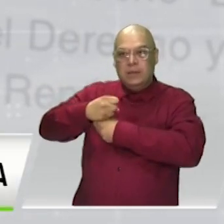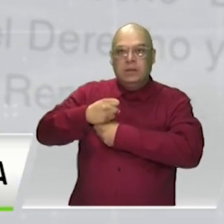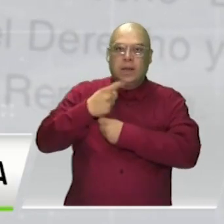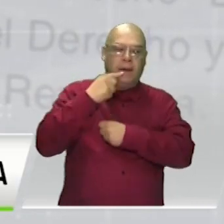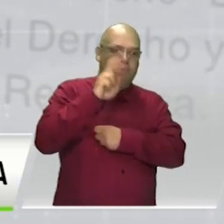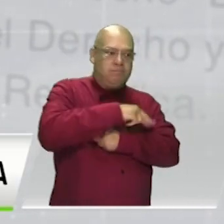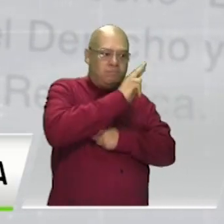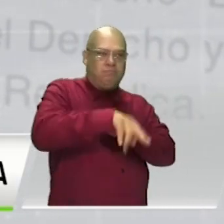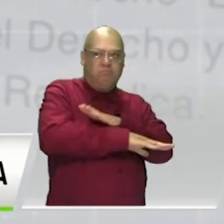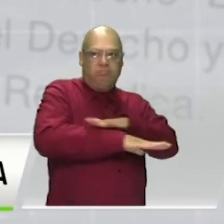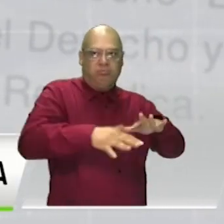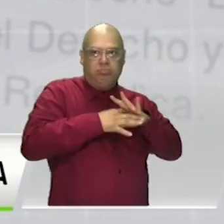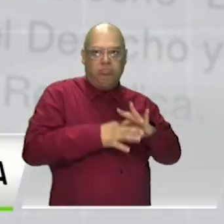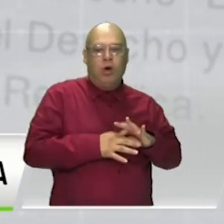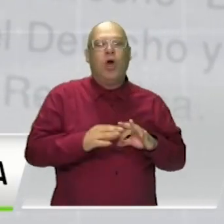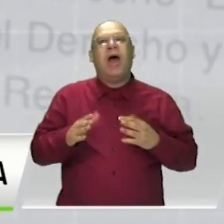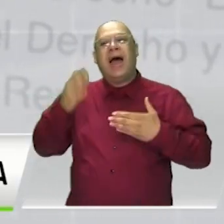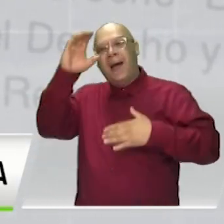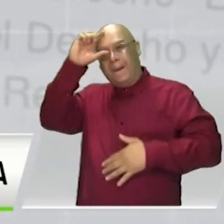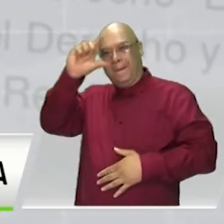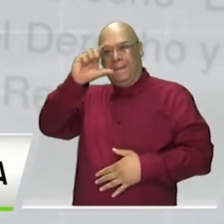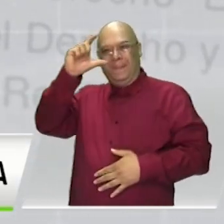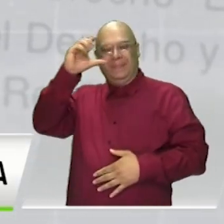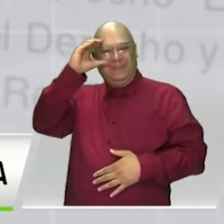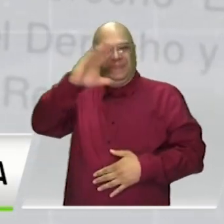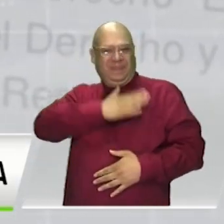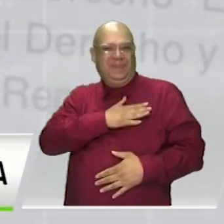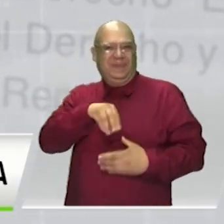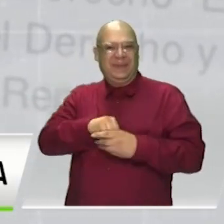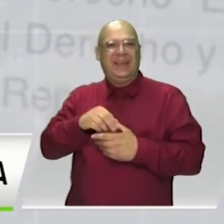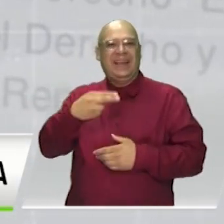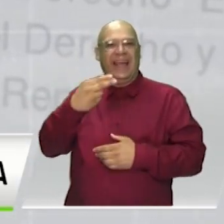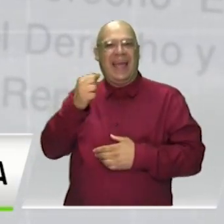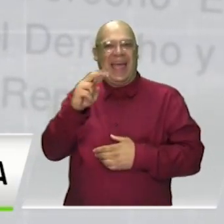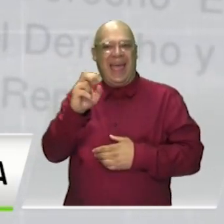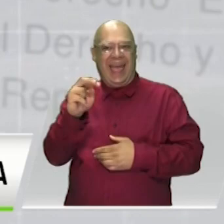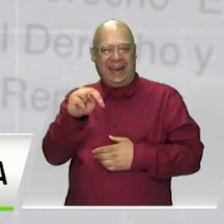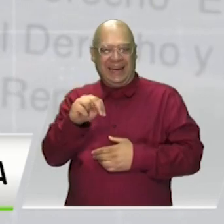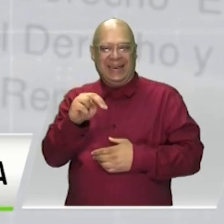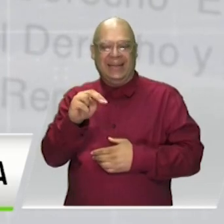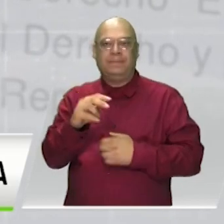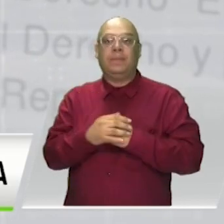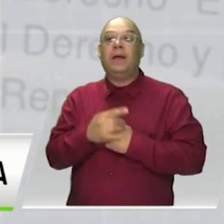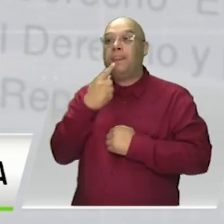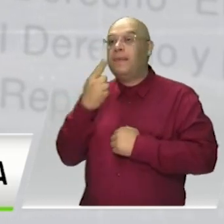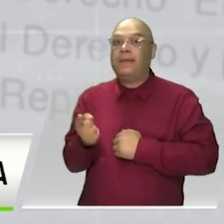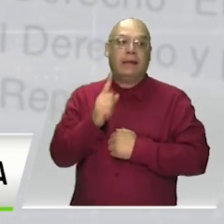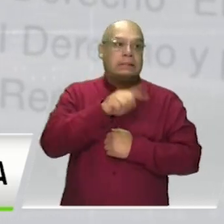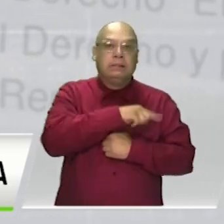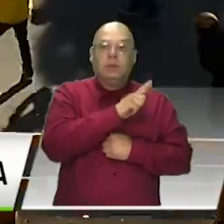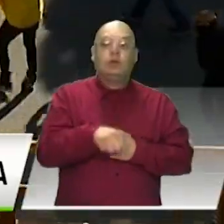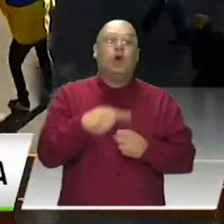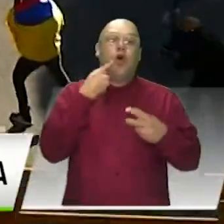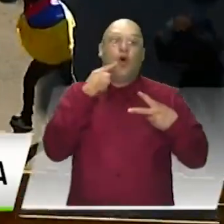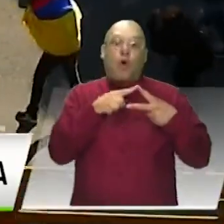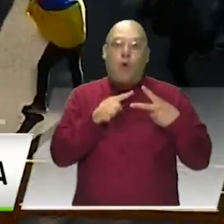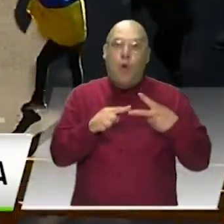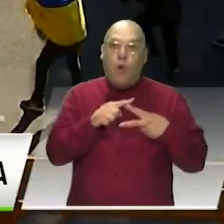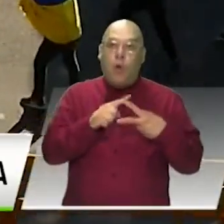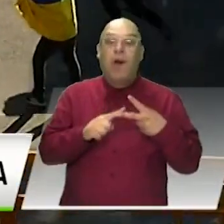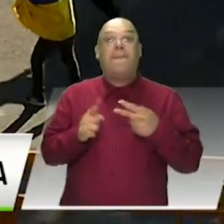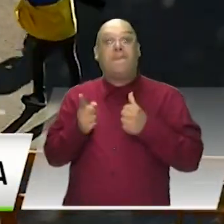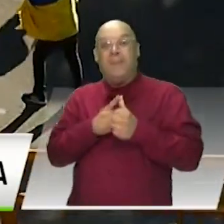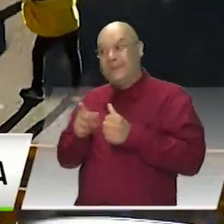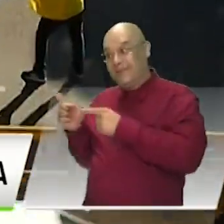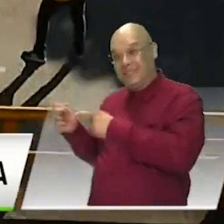antioqueño a la Cámara por el Centro Democrático, Hernán Cadavid. El congresista justificó la nulidad basado en dos argumentos. El primero,